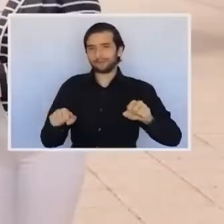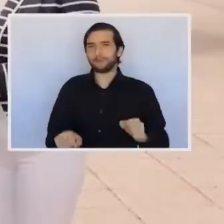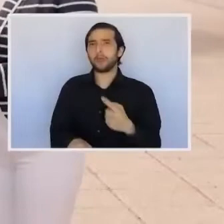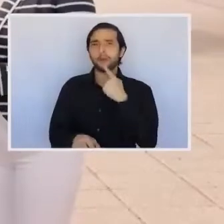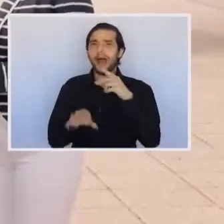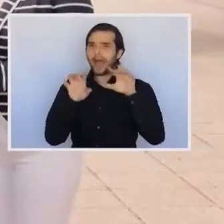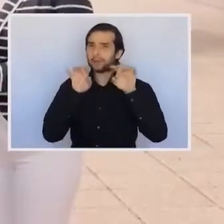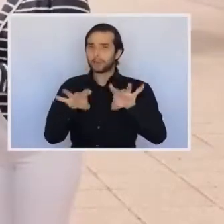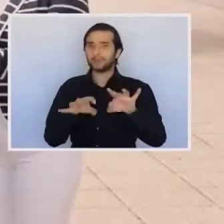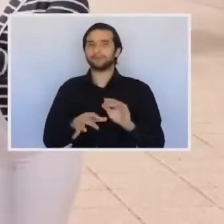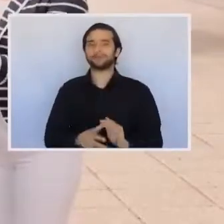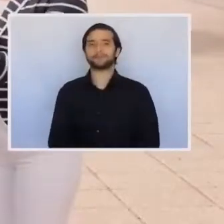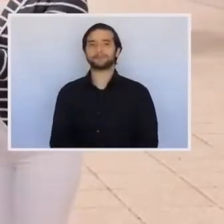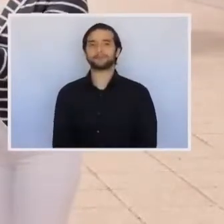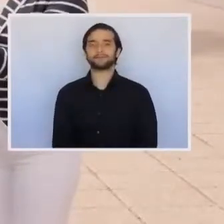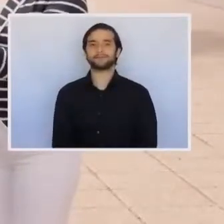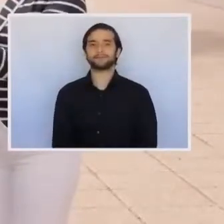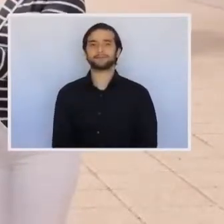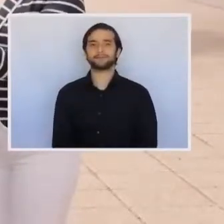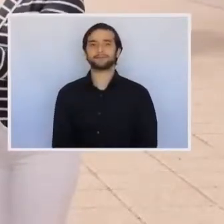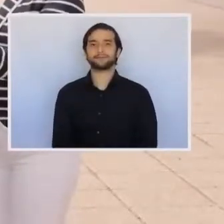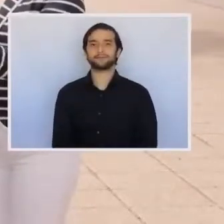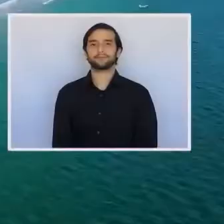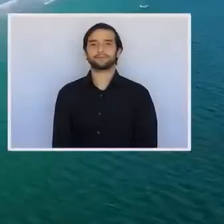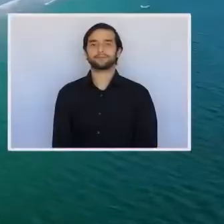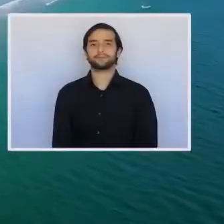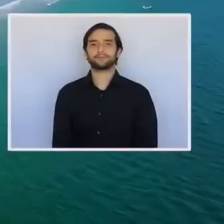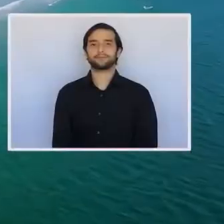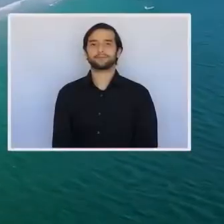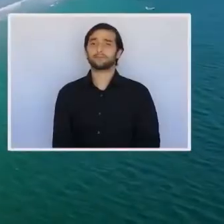Ese es nuestro compromiso. Palabra radical.